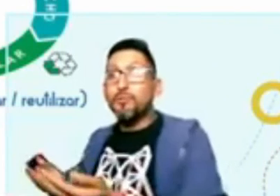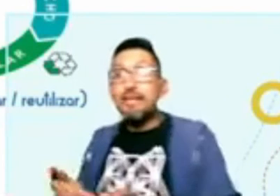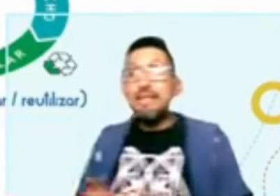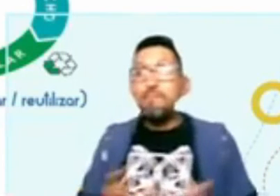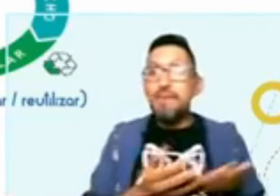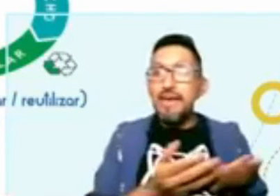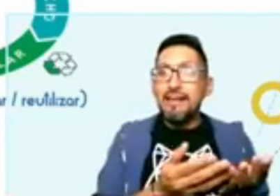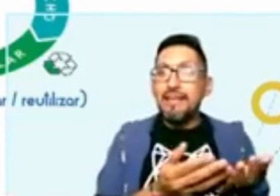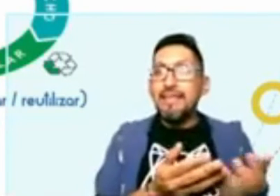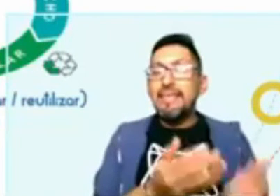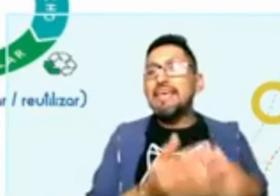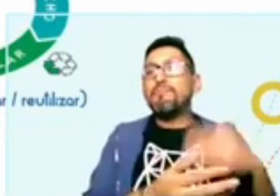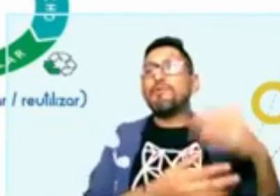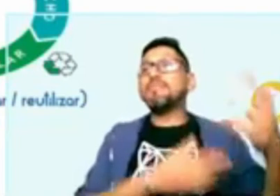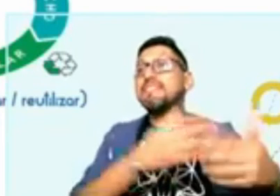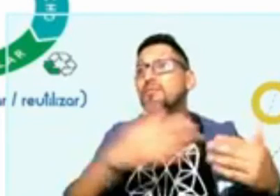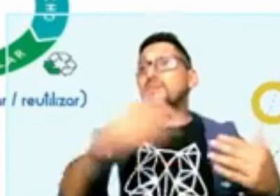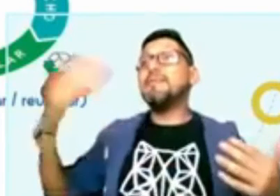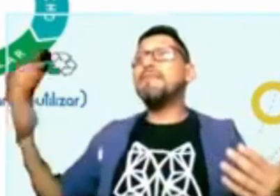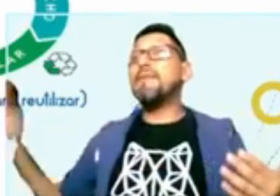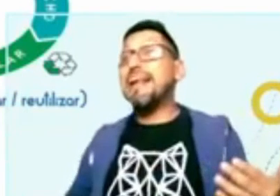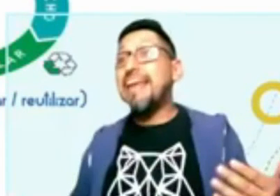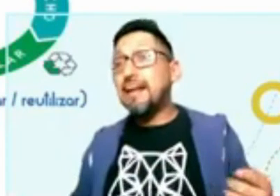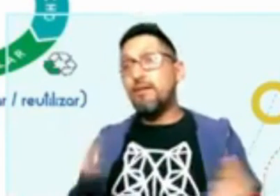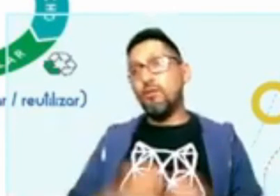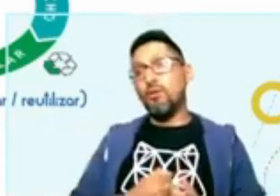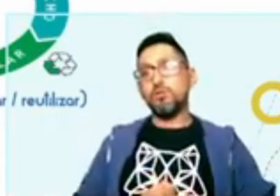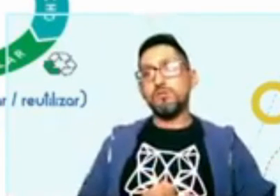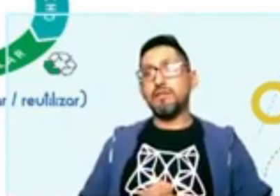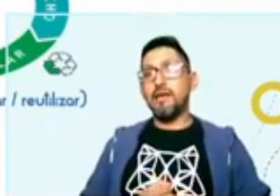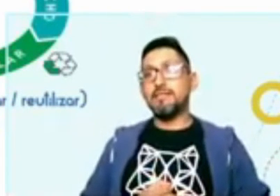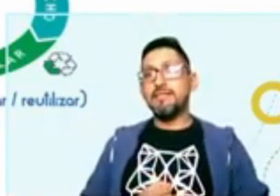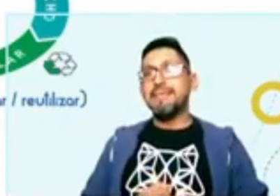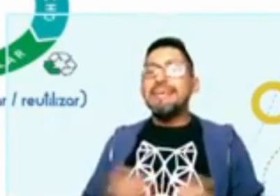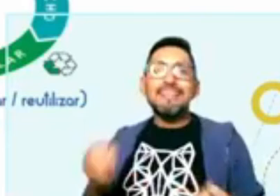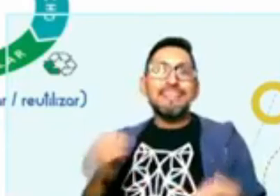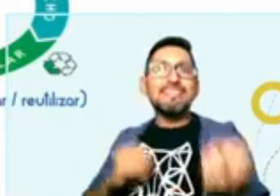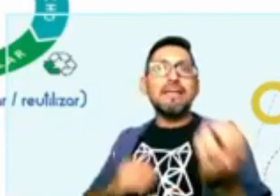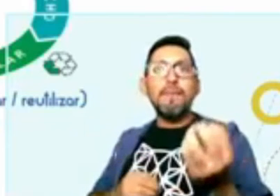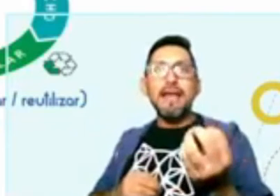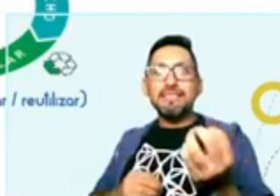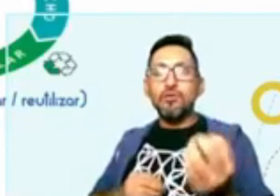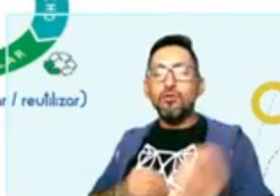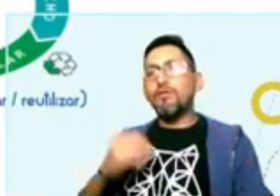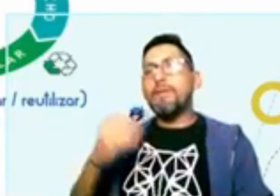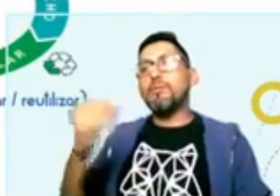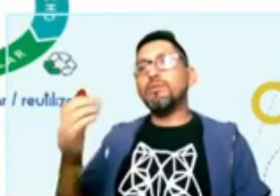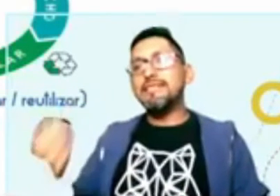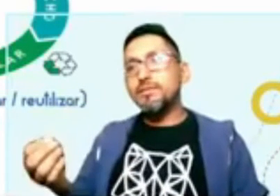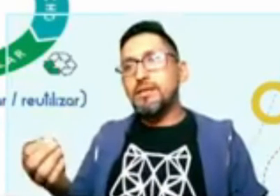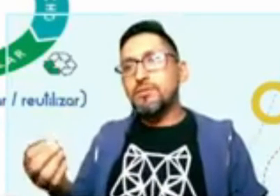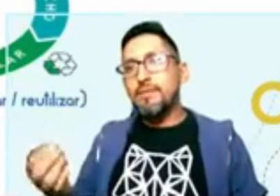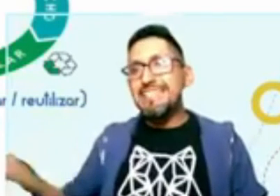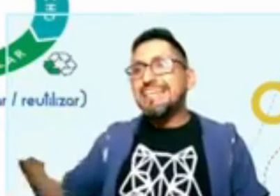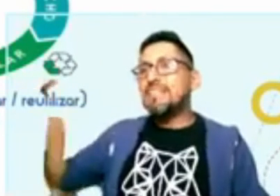se pudiera limpiar y procesar nuevamente para crear otros materiales? ¿Qué tal si el plástico no fuera para